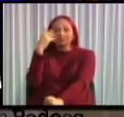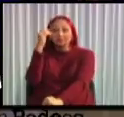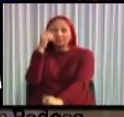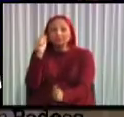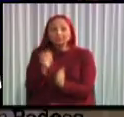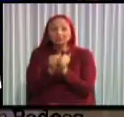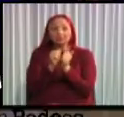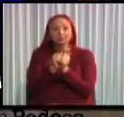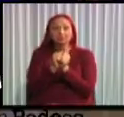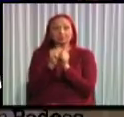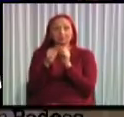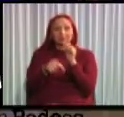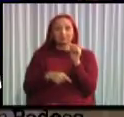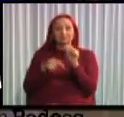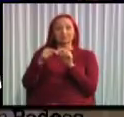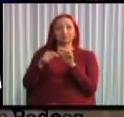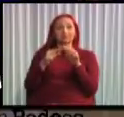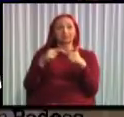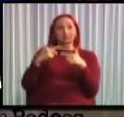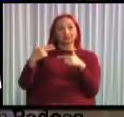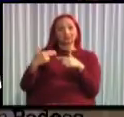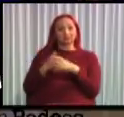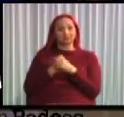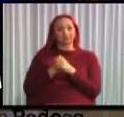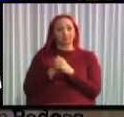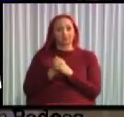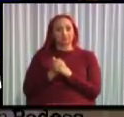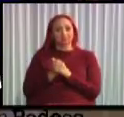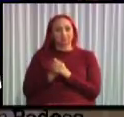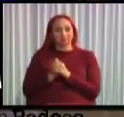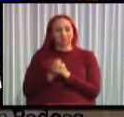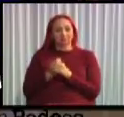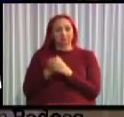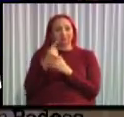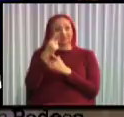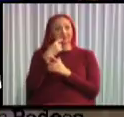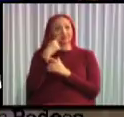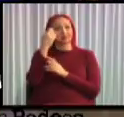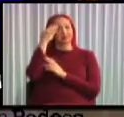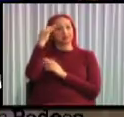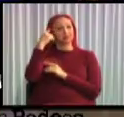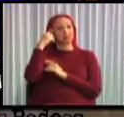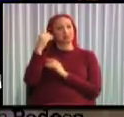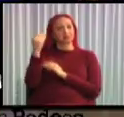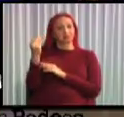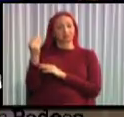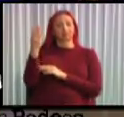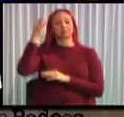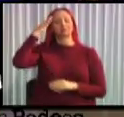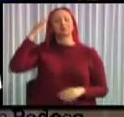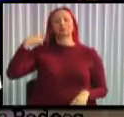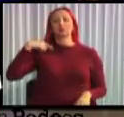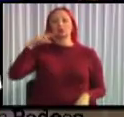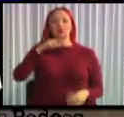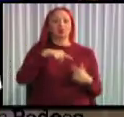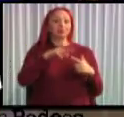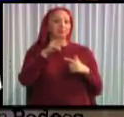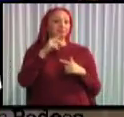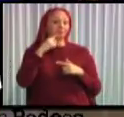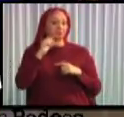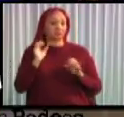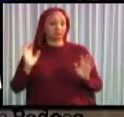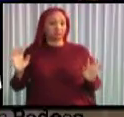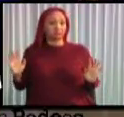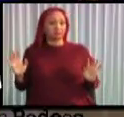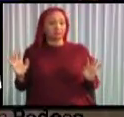con aro de bici y gancho. Y le digo a usted porque dice que es el más jovencito, porque don Roger y Marco dicen que sí.